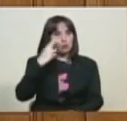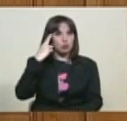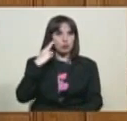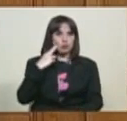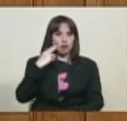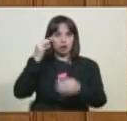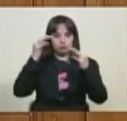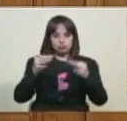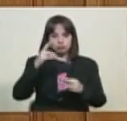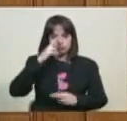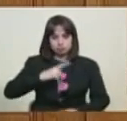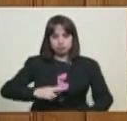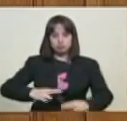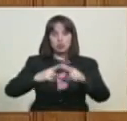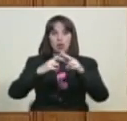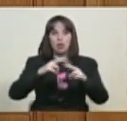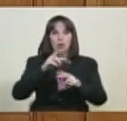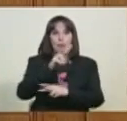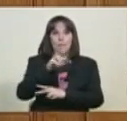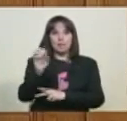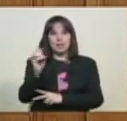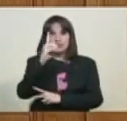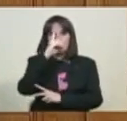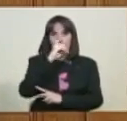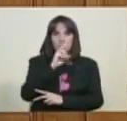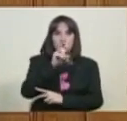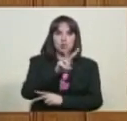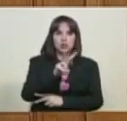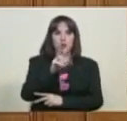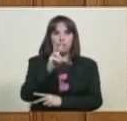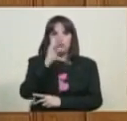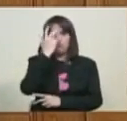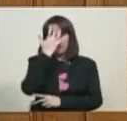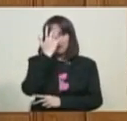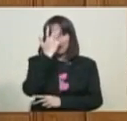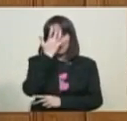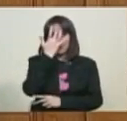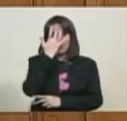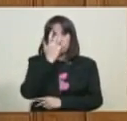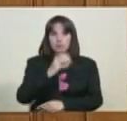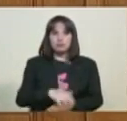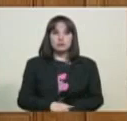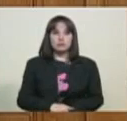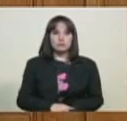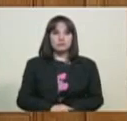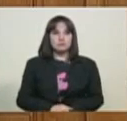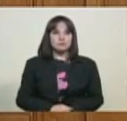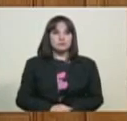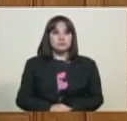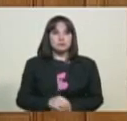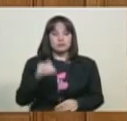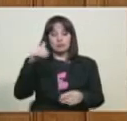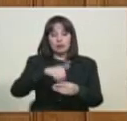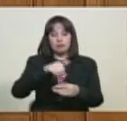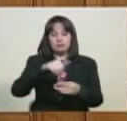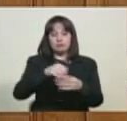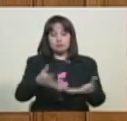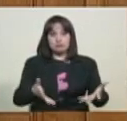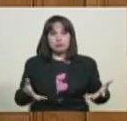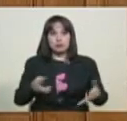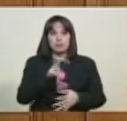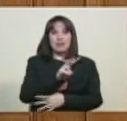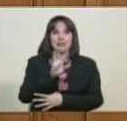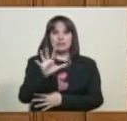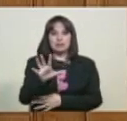esté conmemorando sus 20 años el próximo 2 de febrero, tendremos el récord de 25